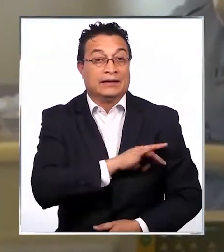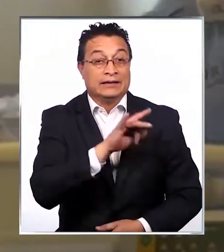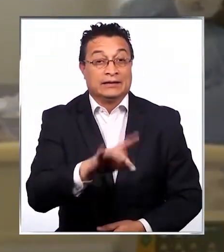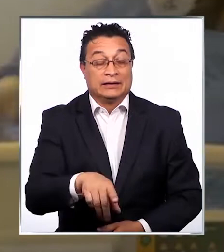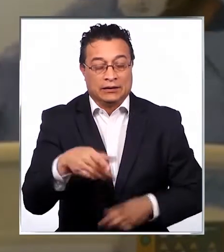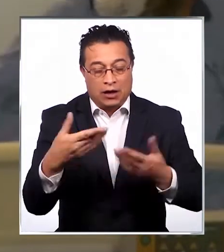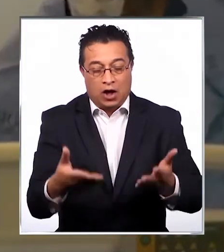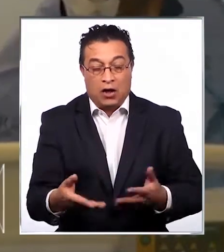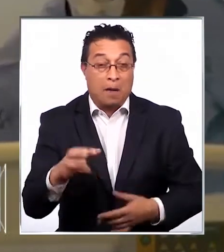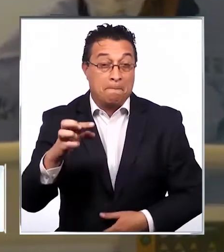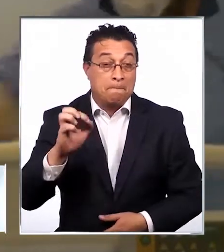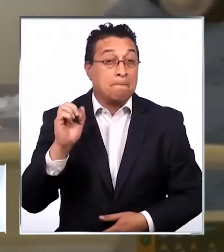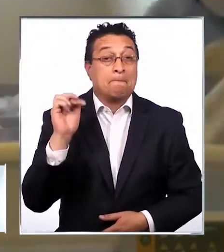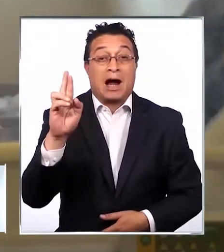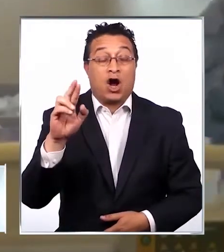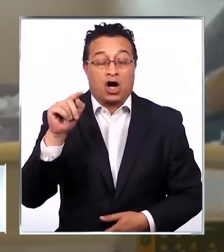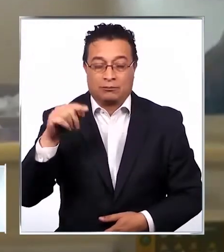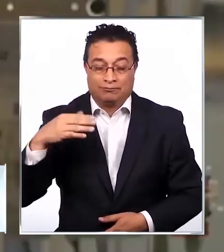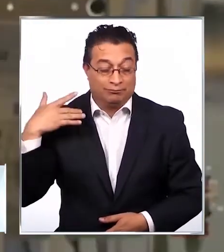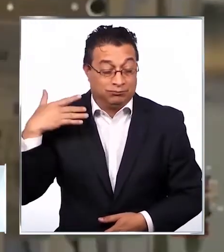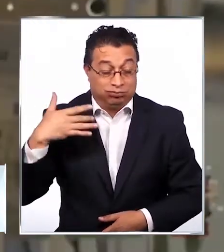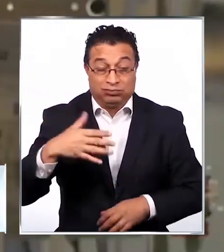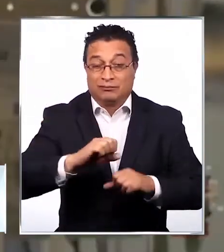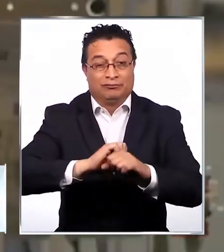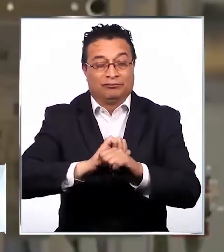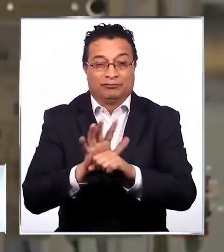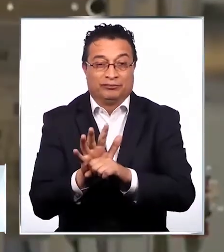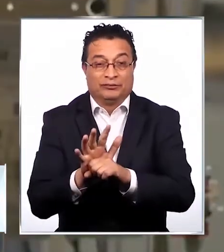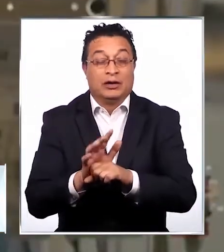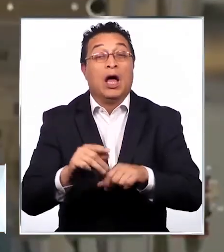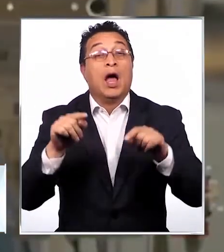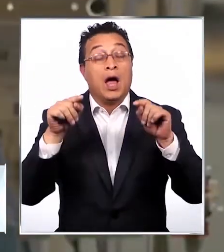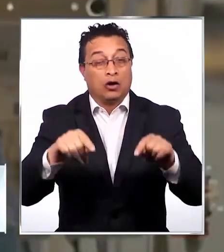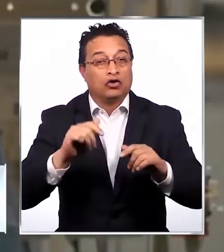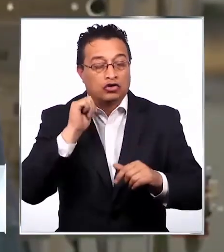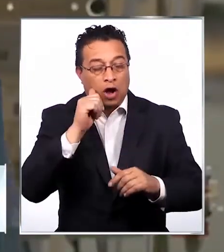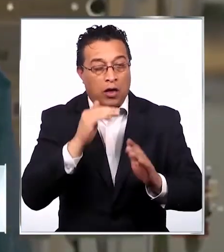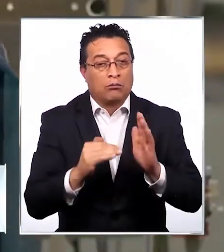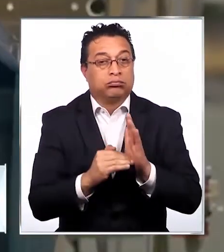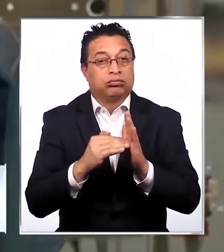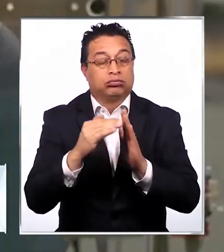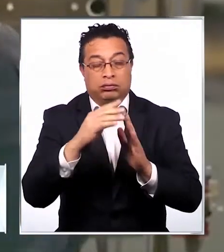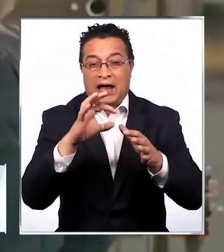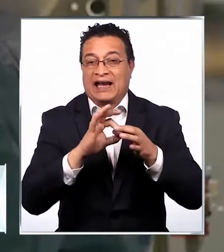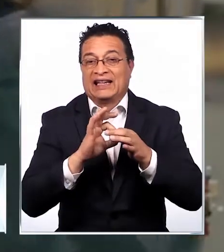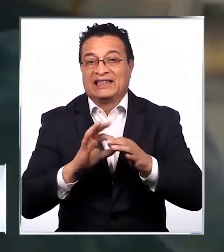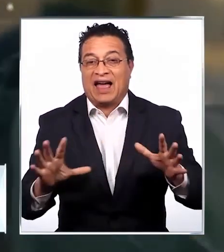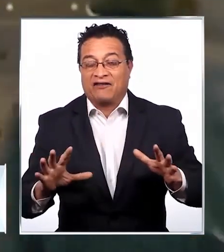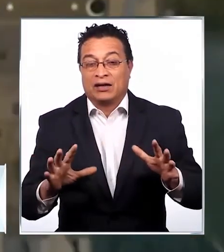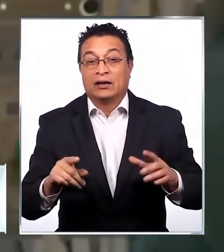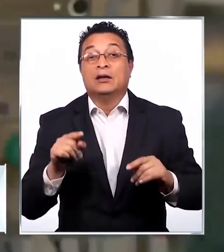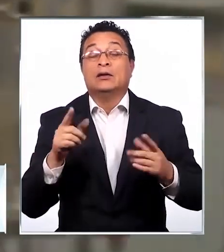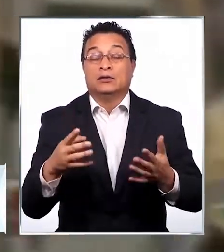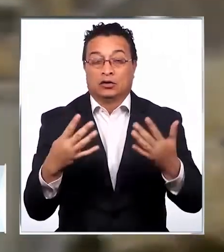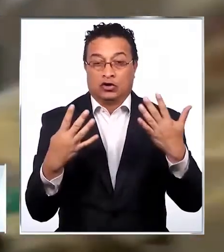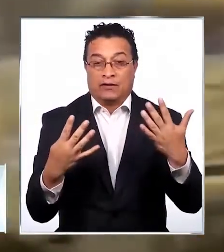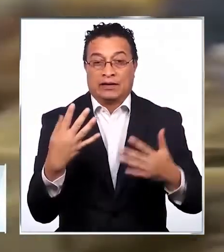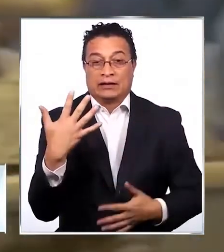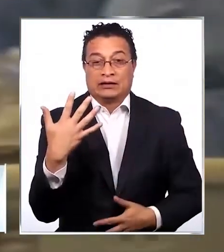Chile enfrenta el peor momento de la pandemia. Todos los días aumenta la cantidad de enfermos graves, a tal punto